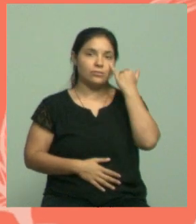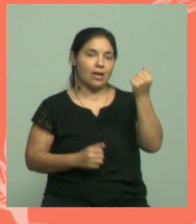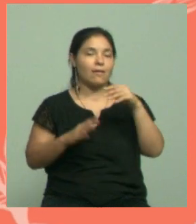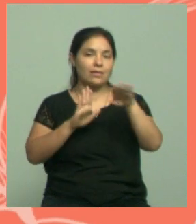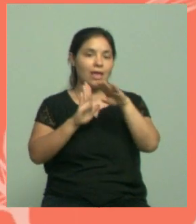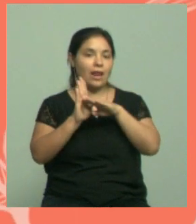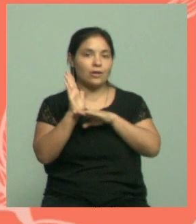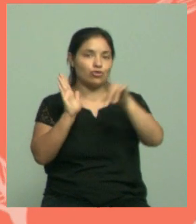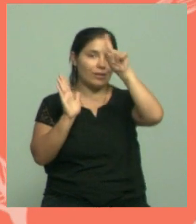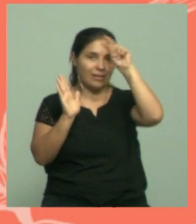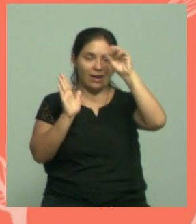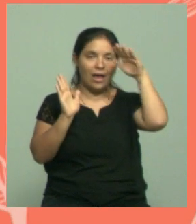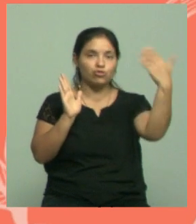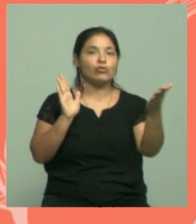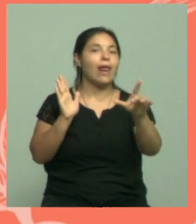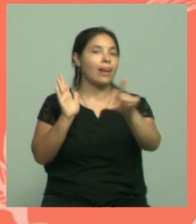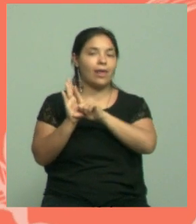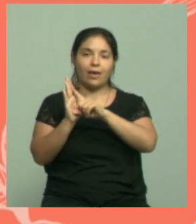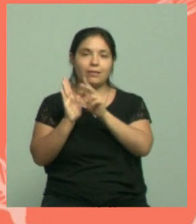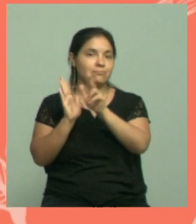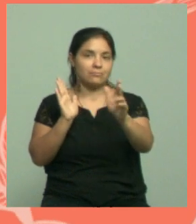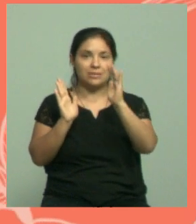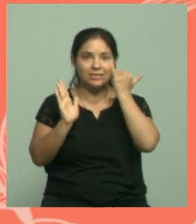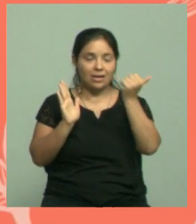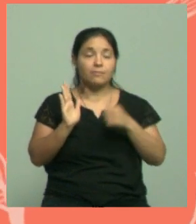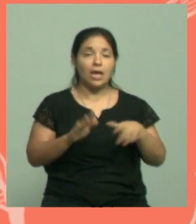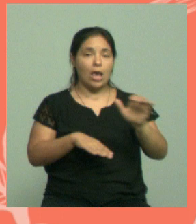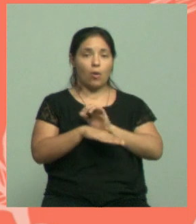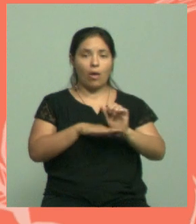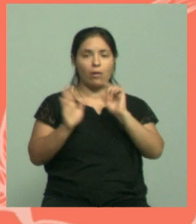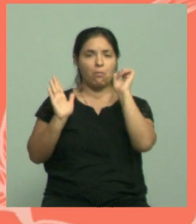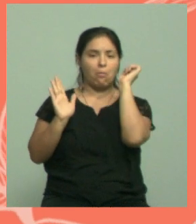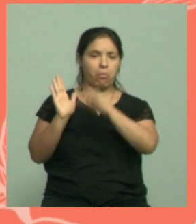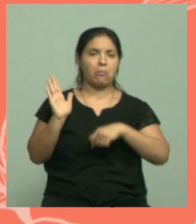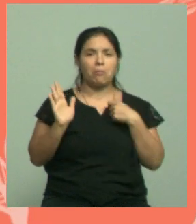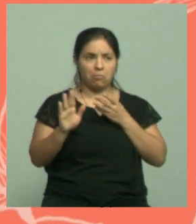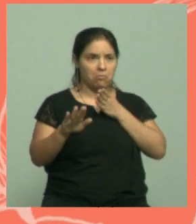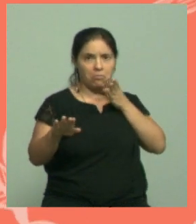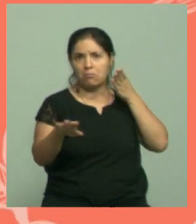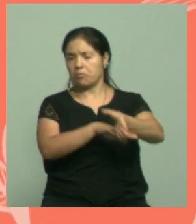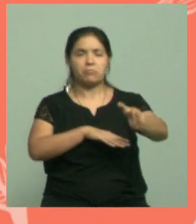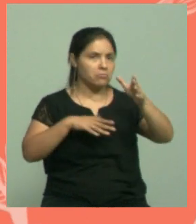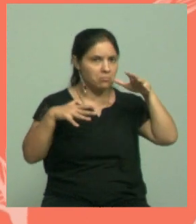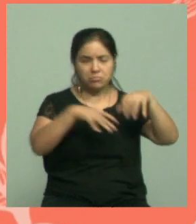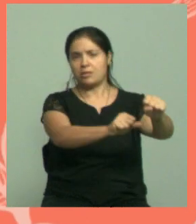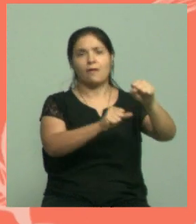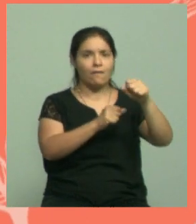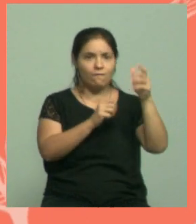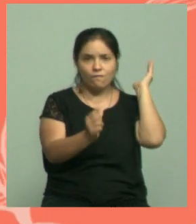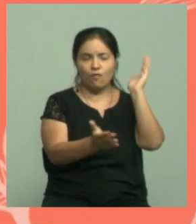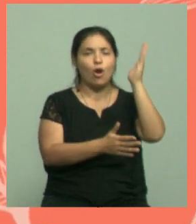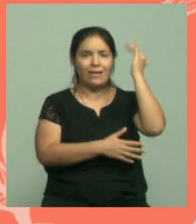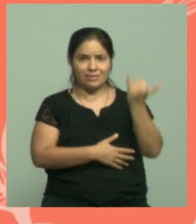derecho internacional y eso es algo que ha sido violentado por Ecuador. Pero lo cierto es que nosotros no podemos dejar de entender